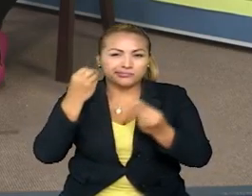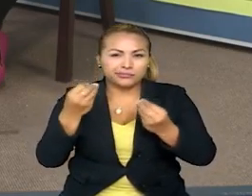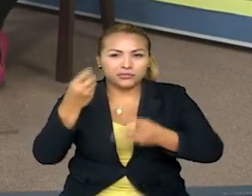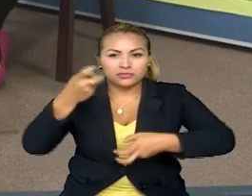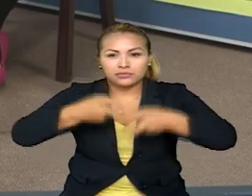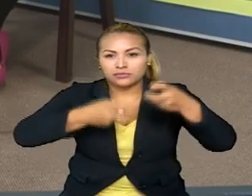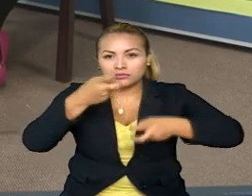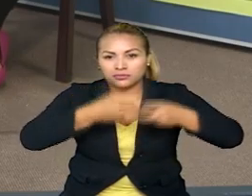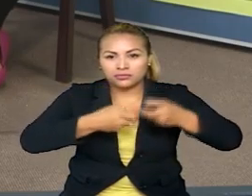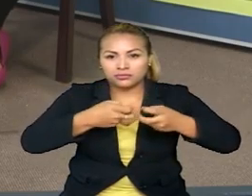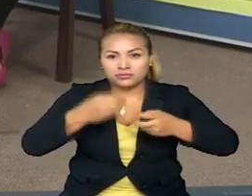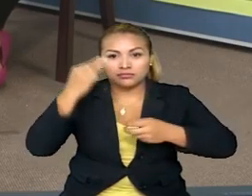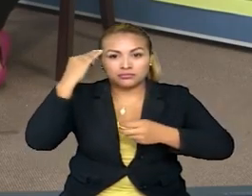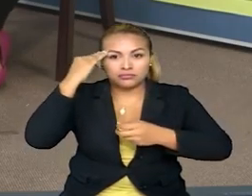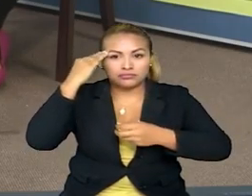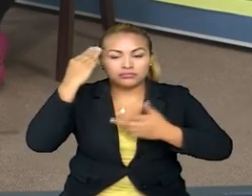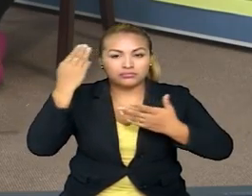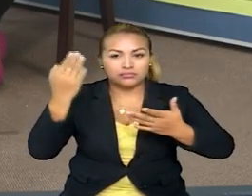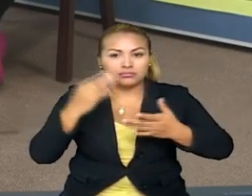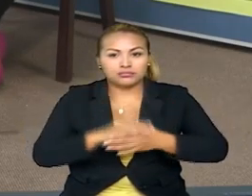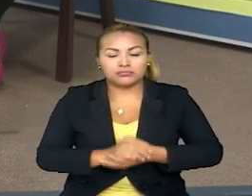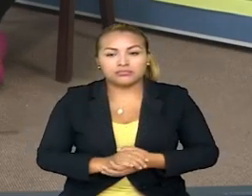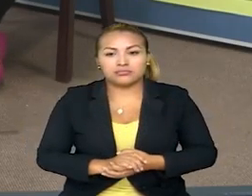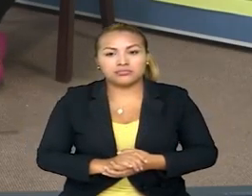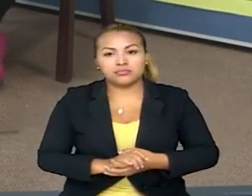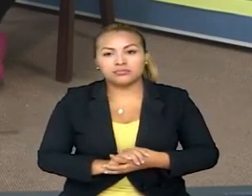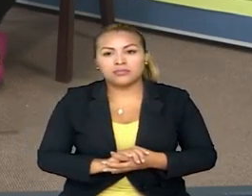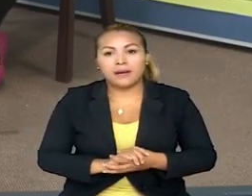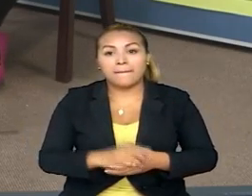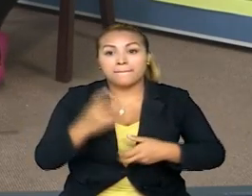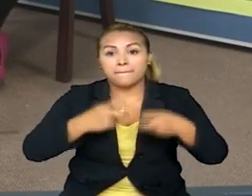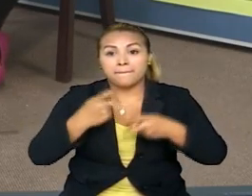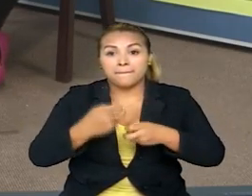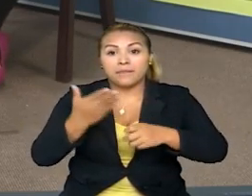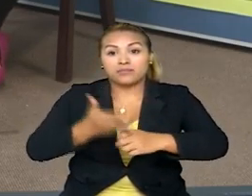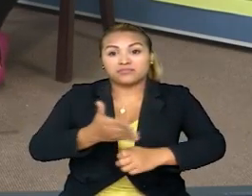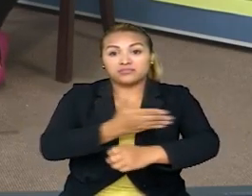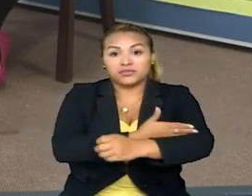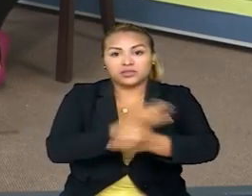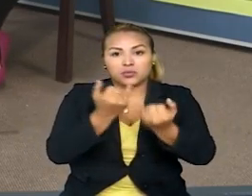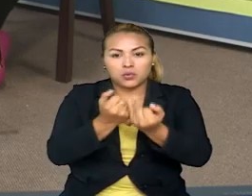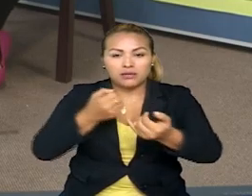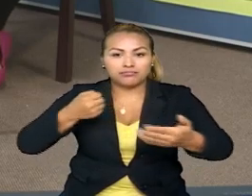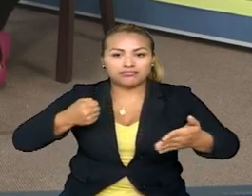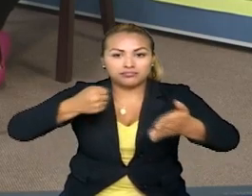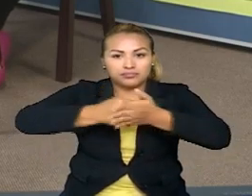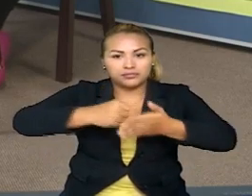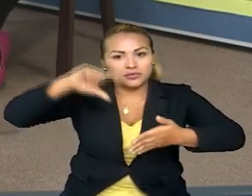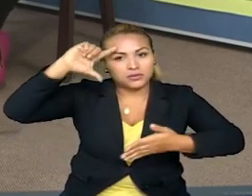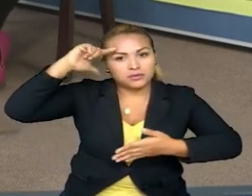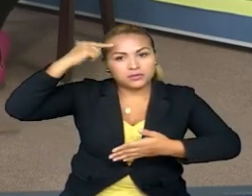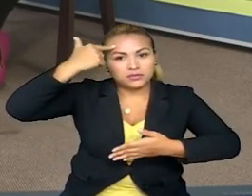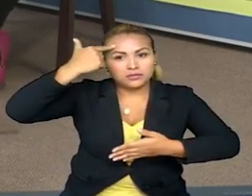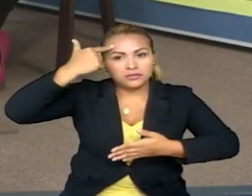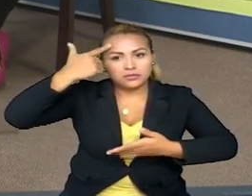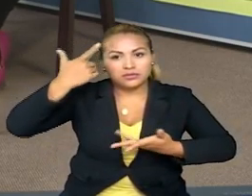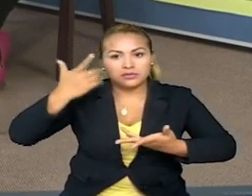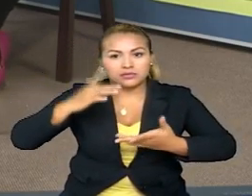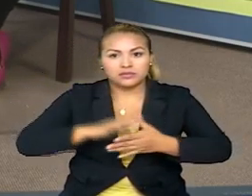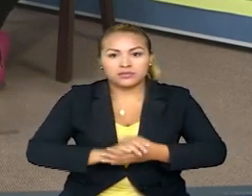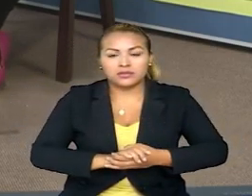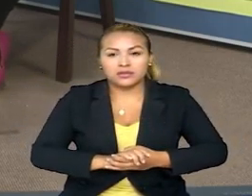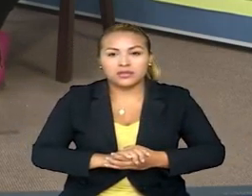problema mental lógicamente el problema es que el intento de golpe porque eso fue un intento y la verdad que se quedó en intenté así se va a quedar